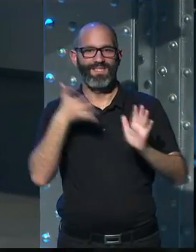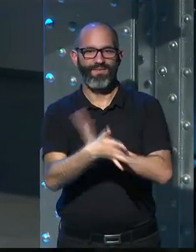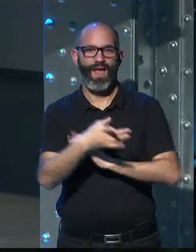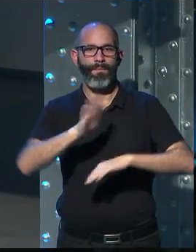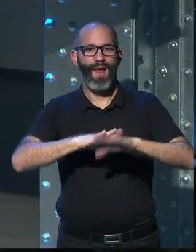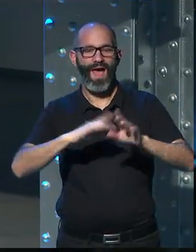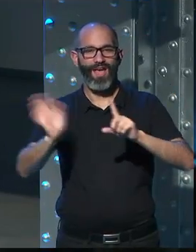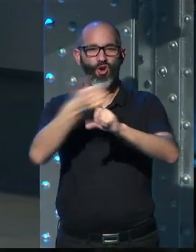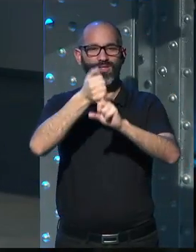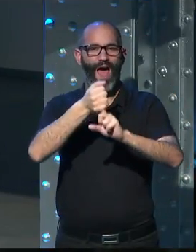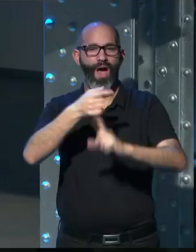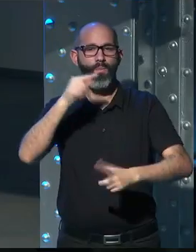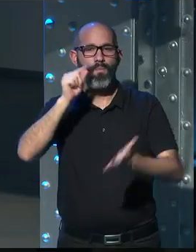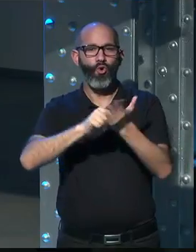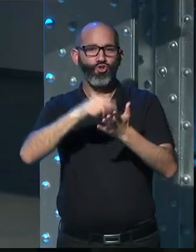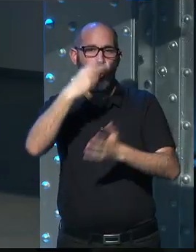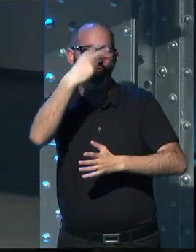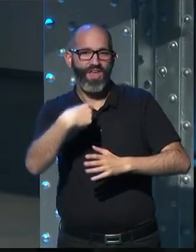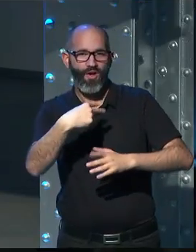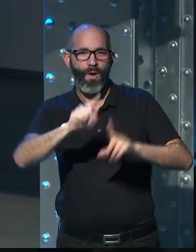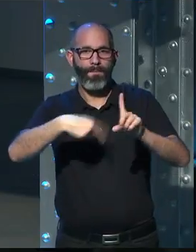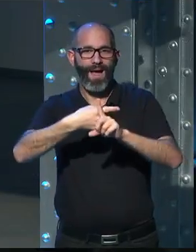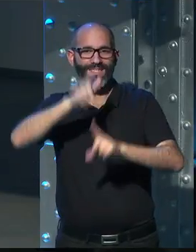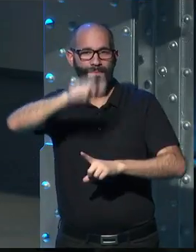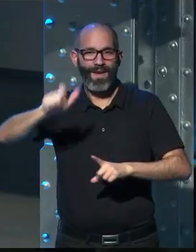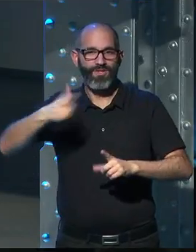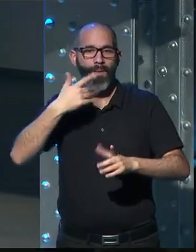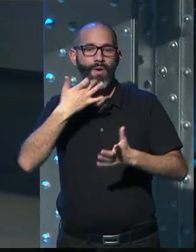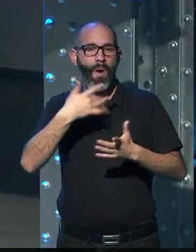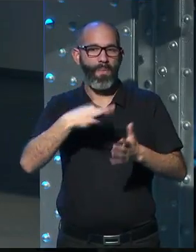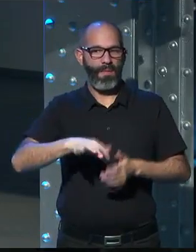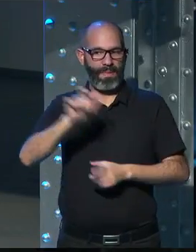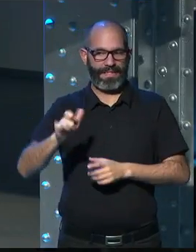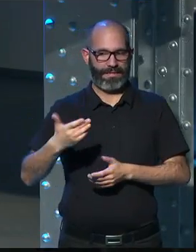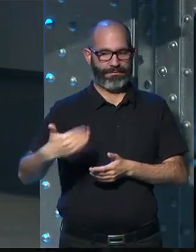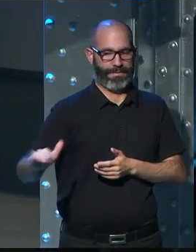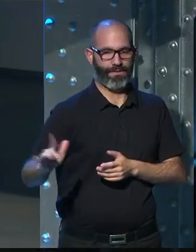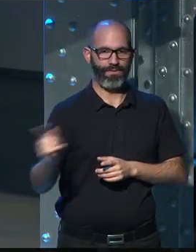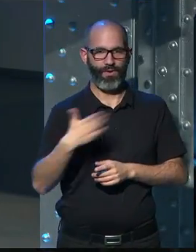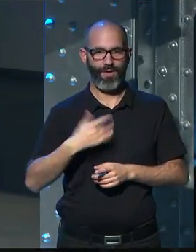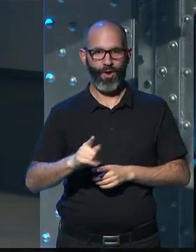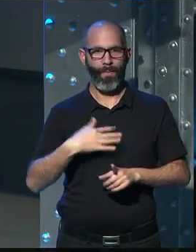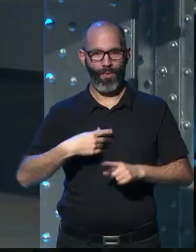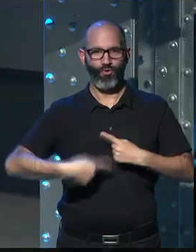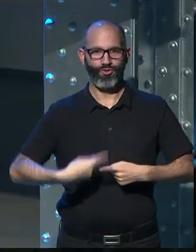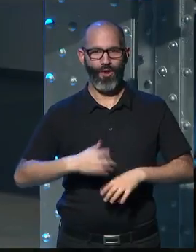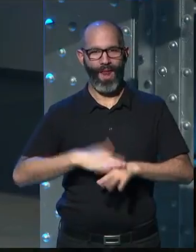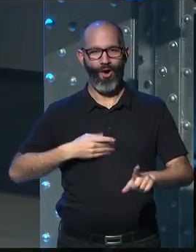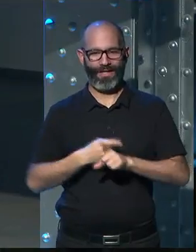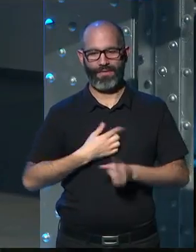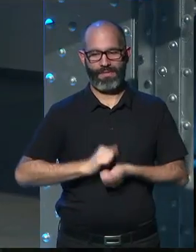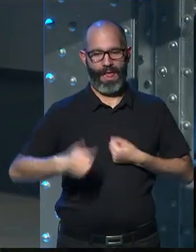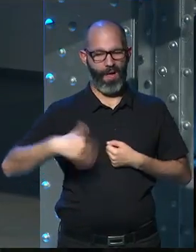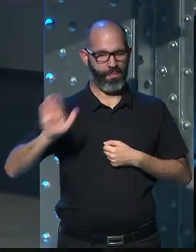punto ciego, sino también para decapitar gente que no nos cae bien. Se puede utilizar en el día a día. Pero la razón por